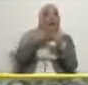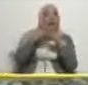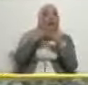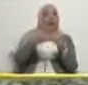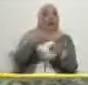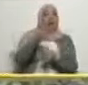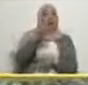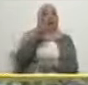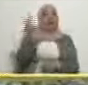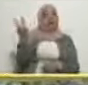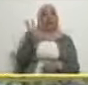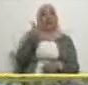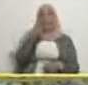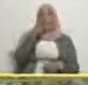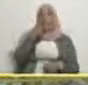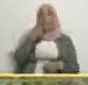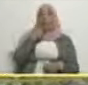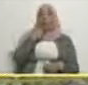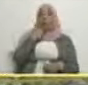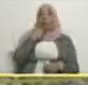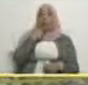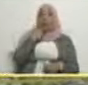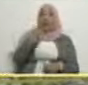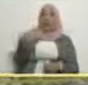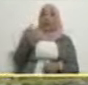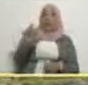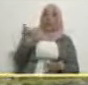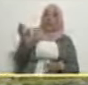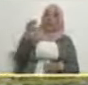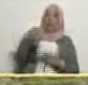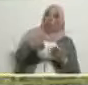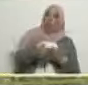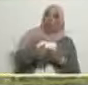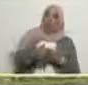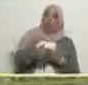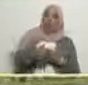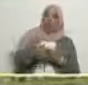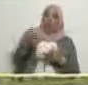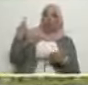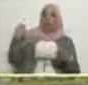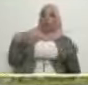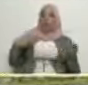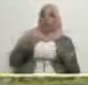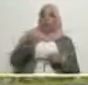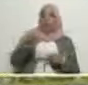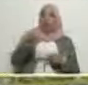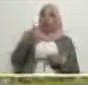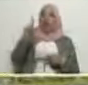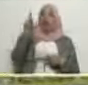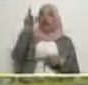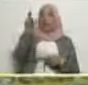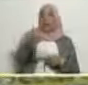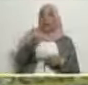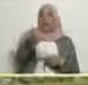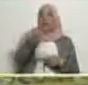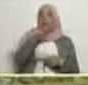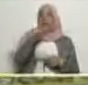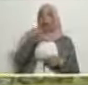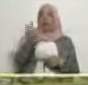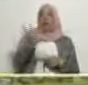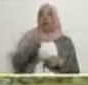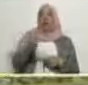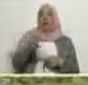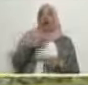de verdad, caerle encima a los mercenarios tarifados que